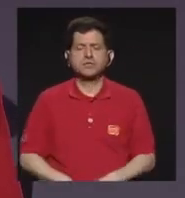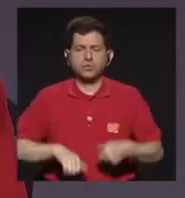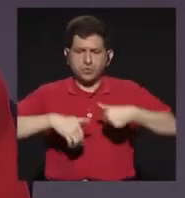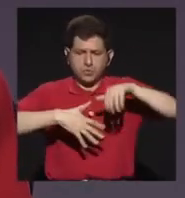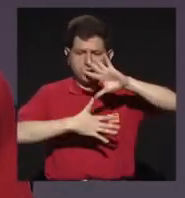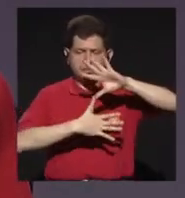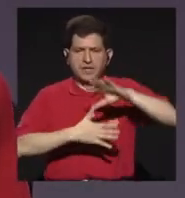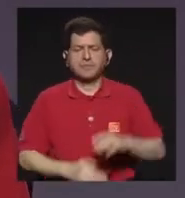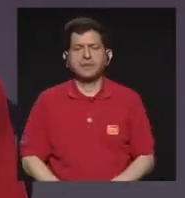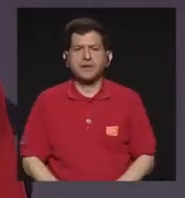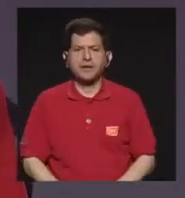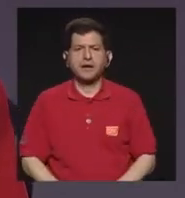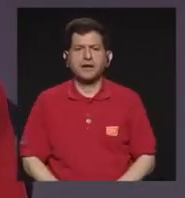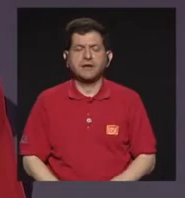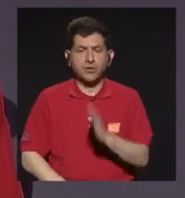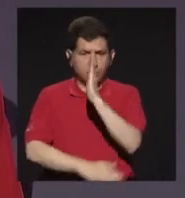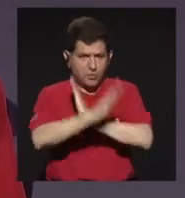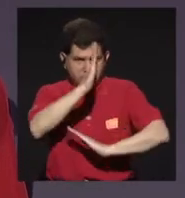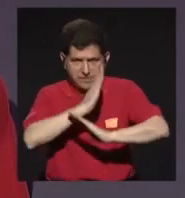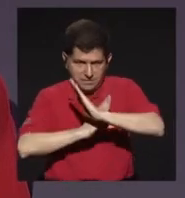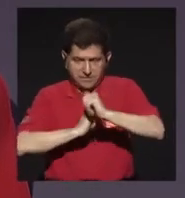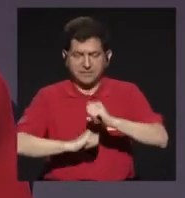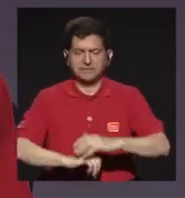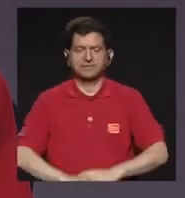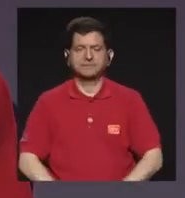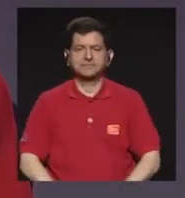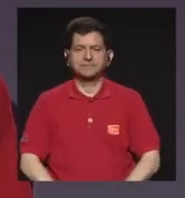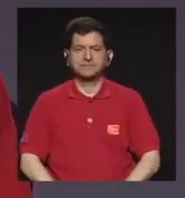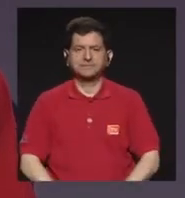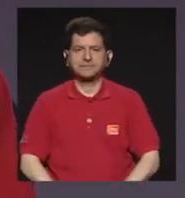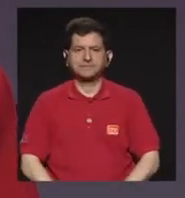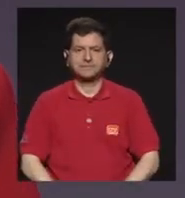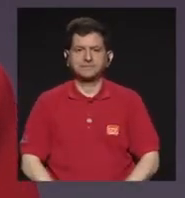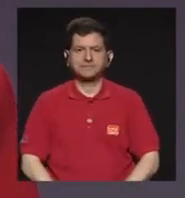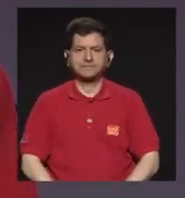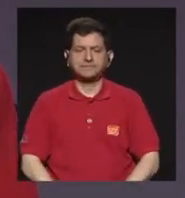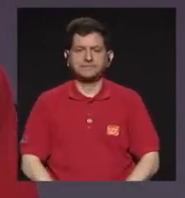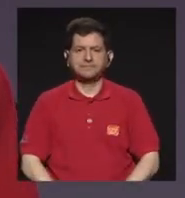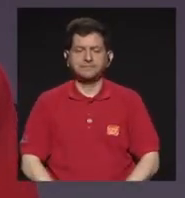Interamericano de Discapacidad,